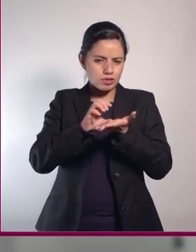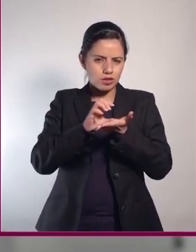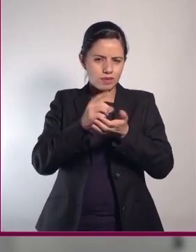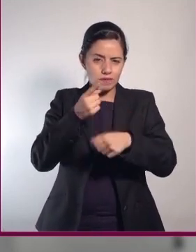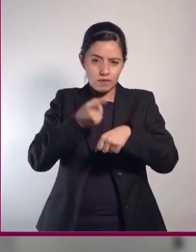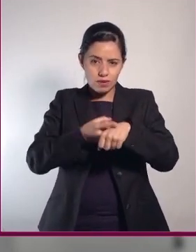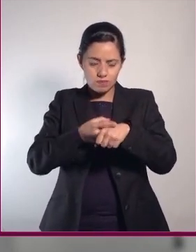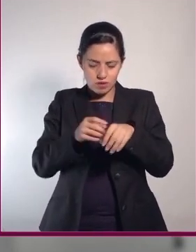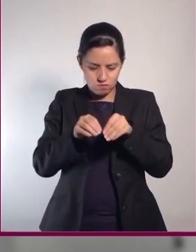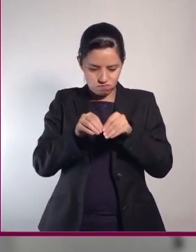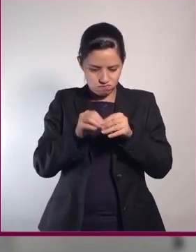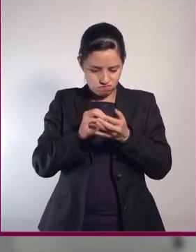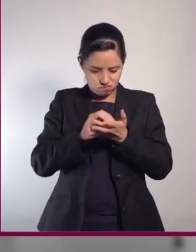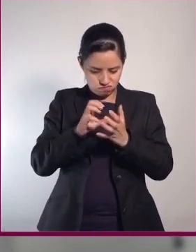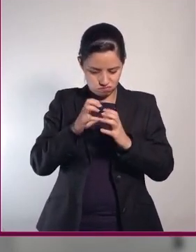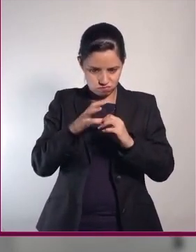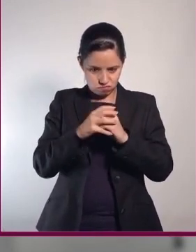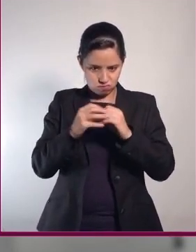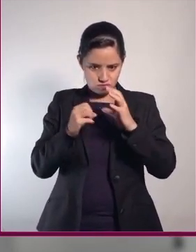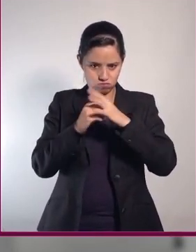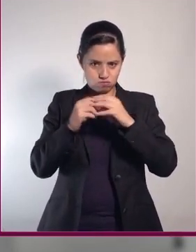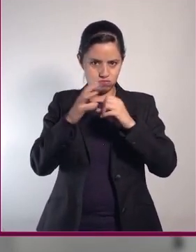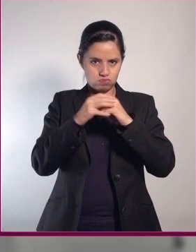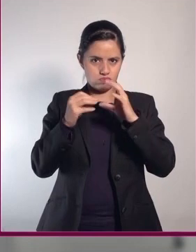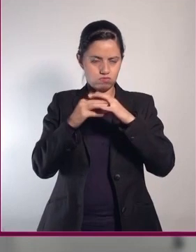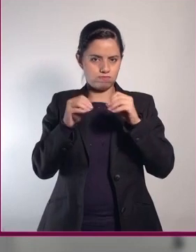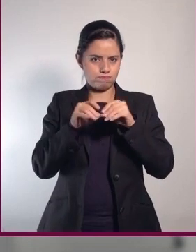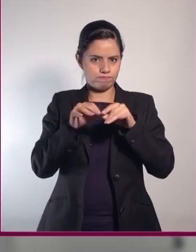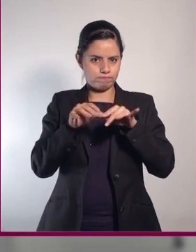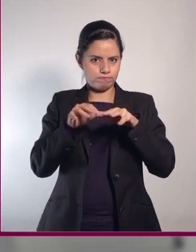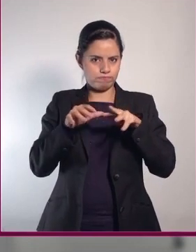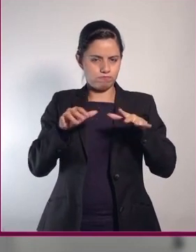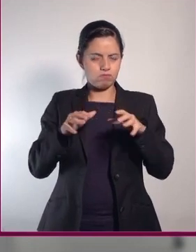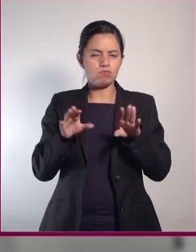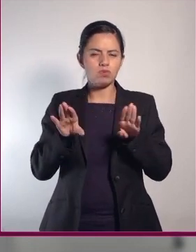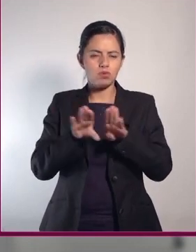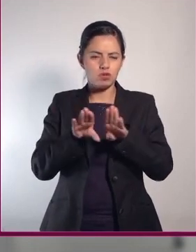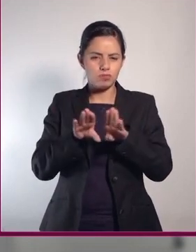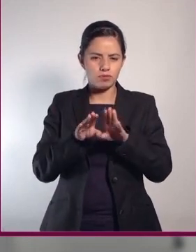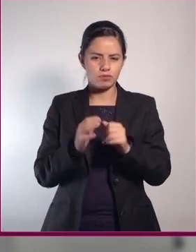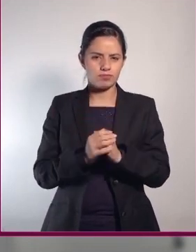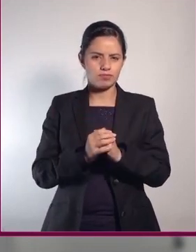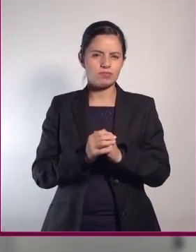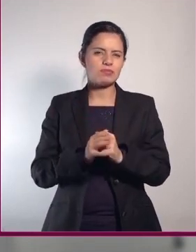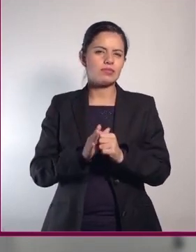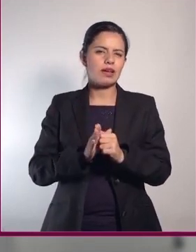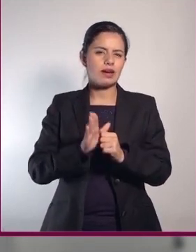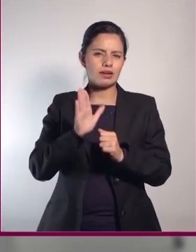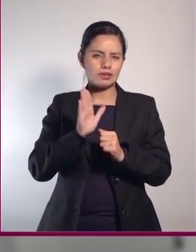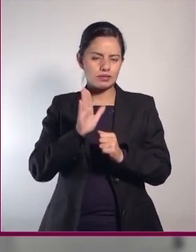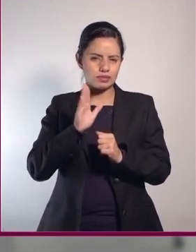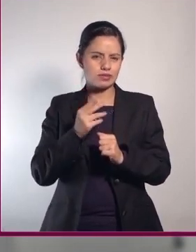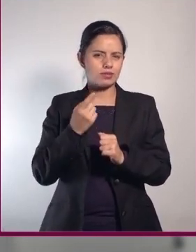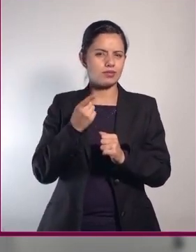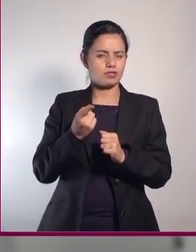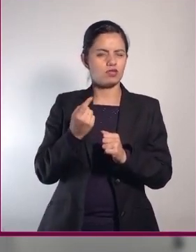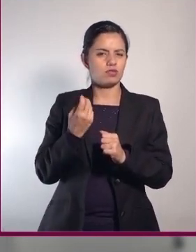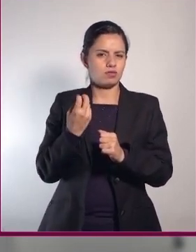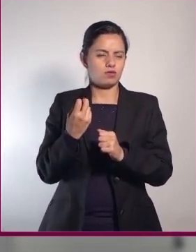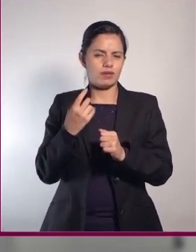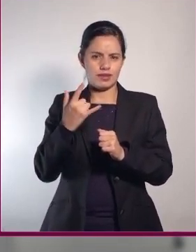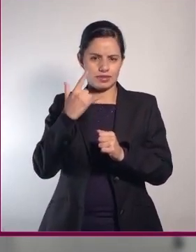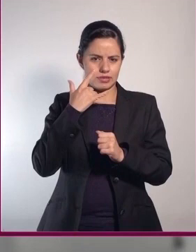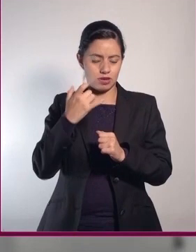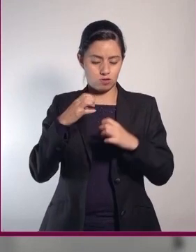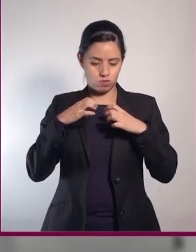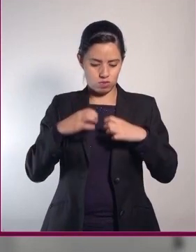cancerosa. ¿Cómo puede pasar eso? Digamos que es la excepción a la regla. Cada cuerpo tiene miles